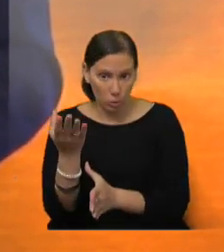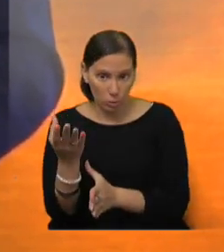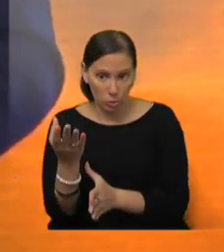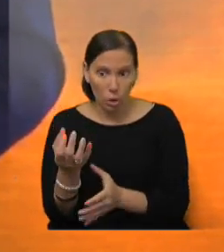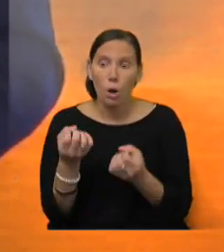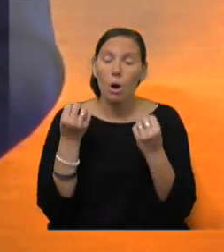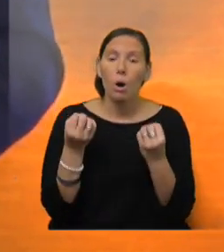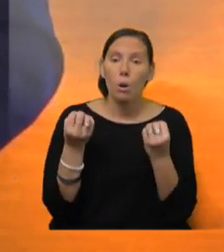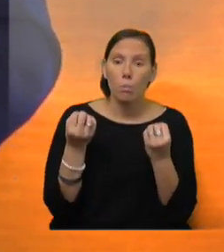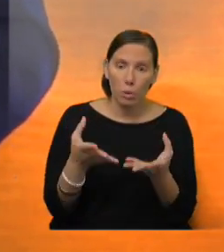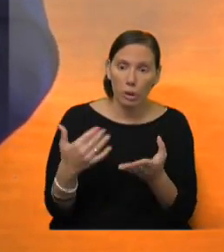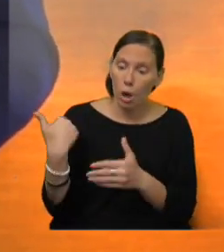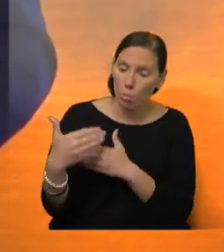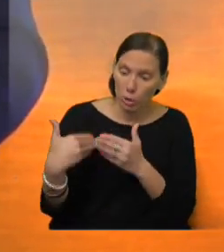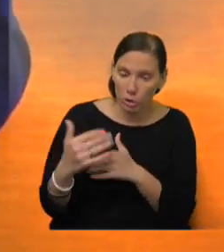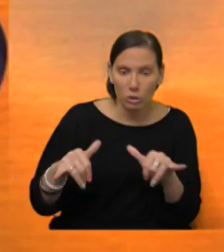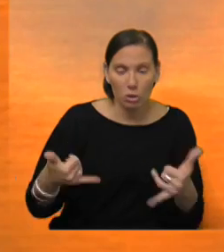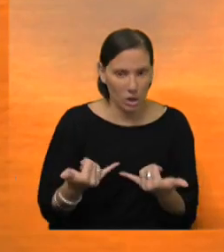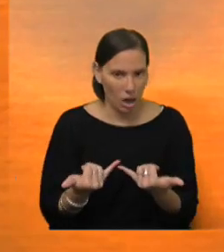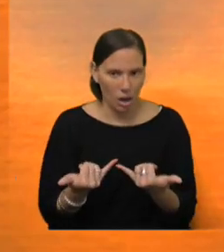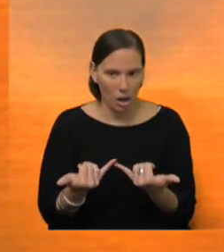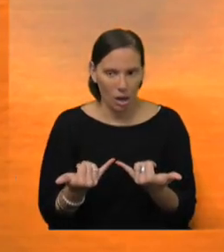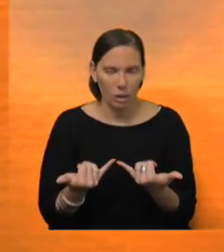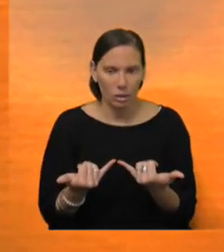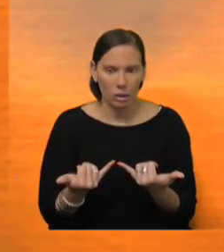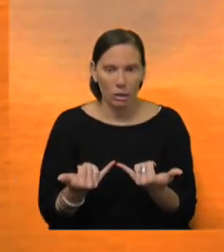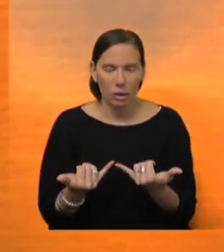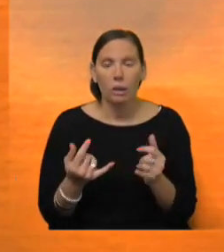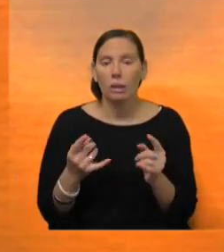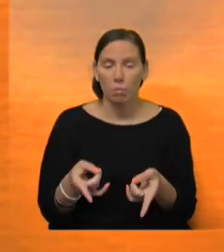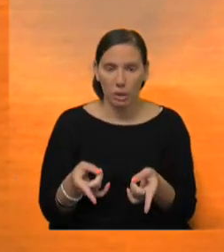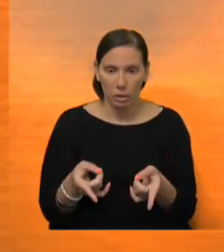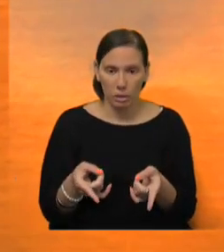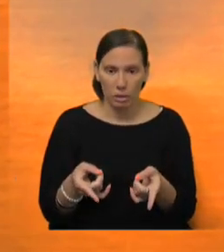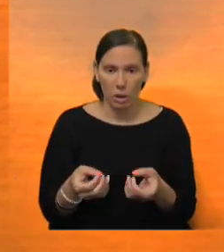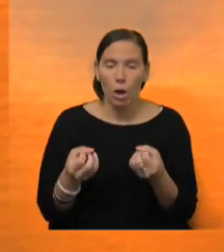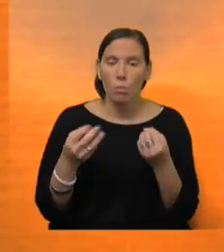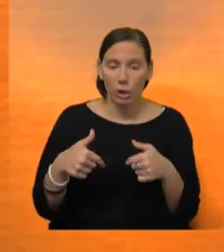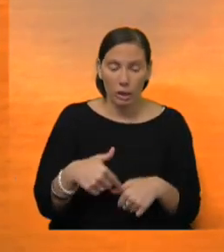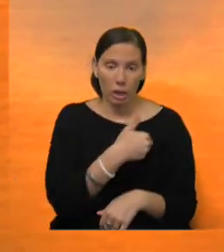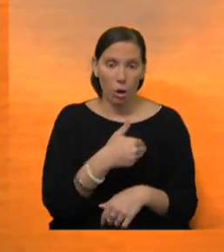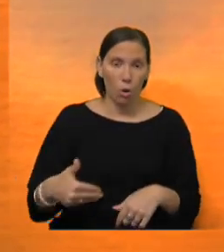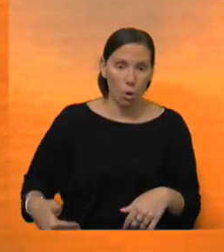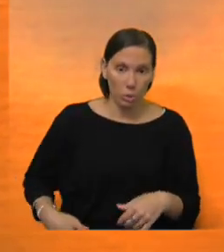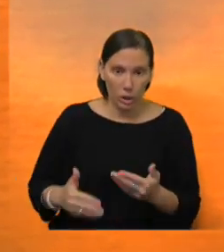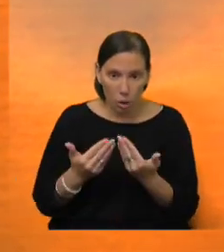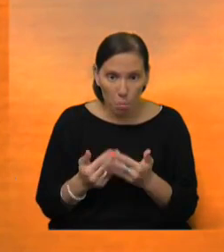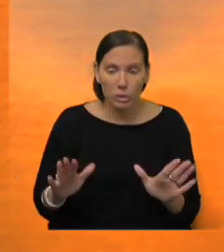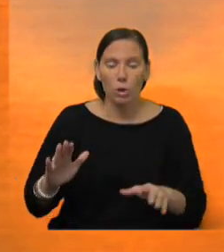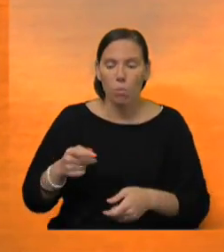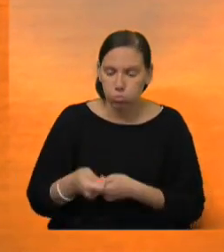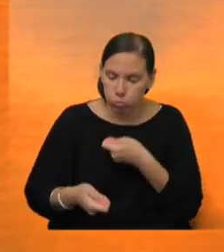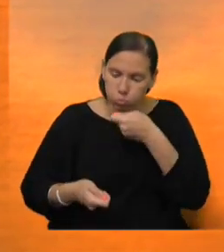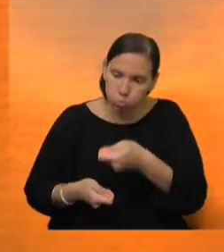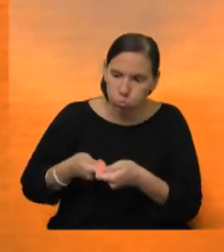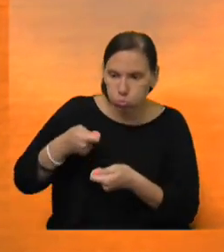porque gran parte del proceso ya lo hicimos y además porque este gobierno empezó a construir un